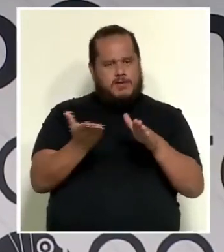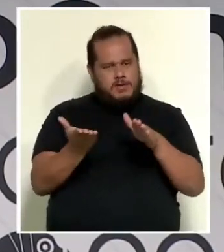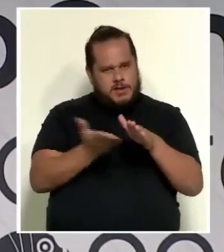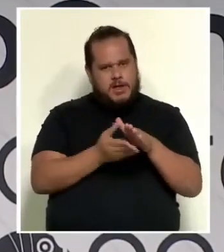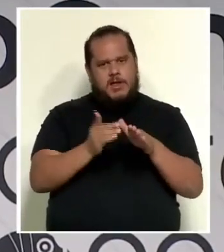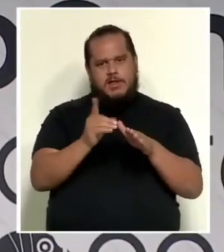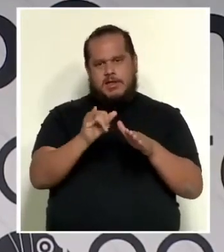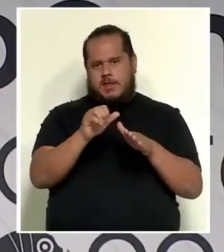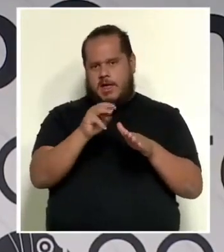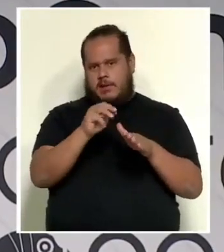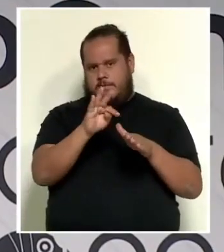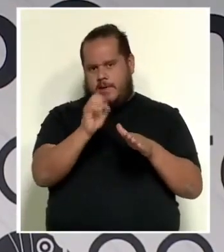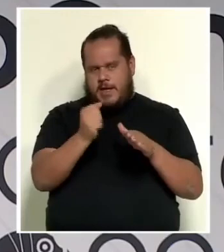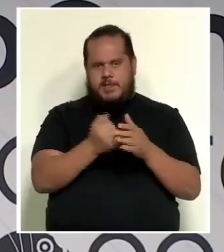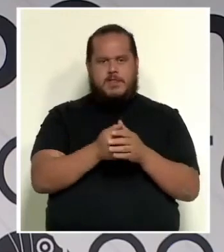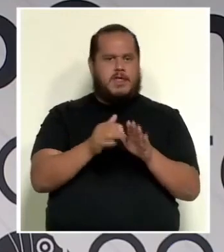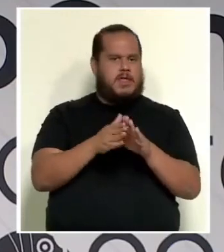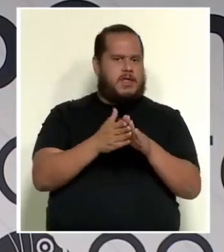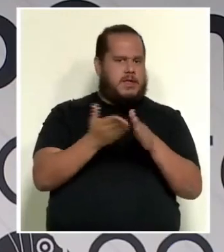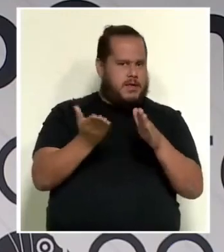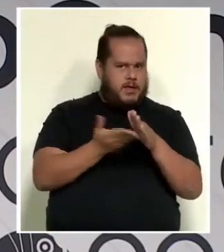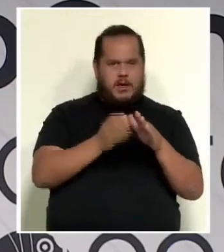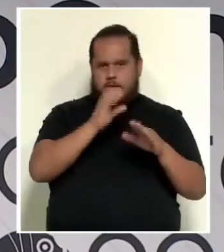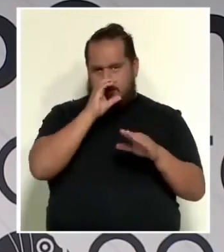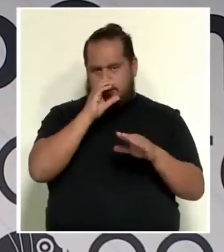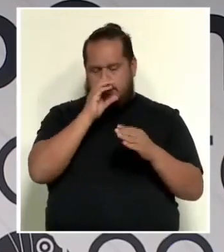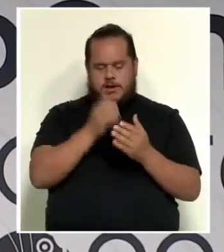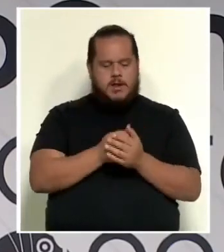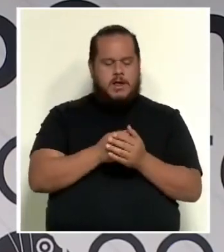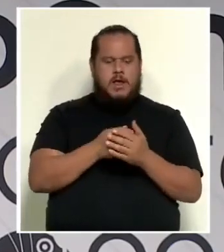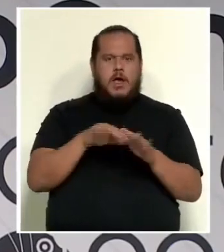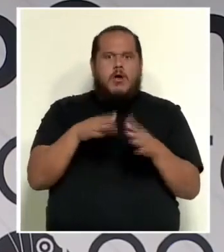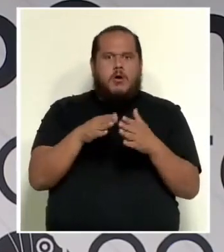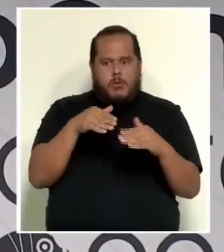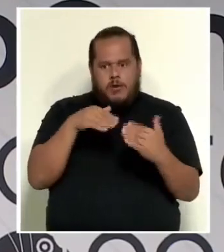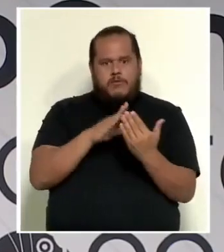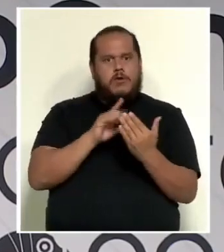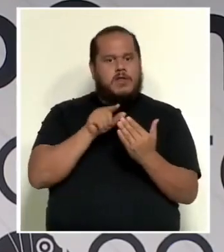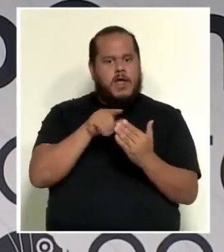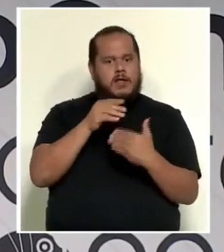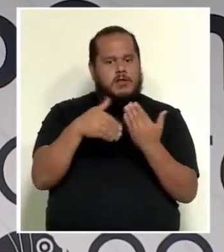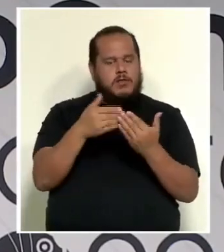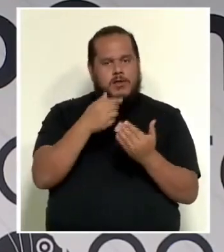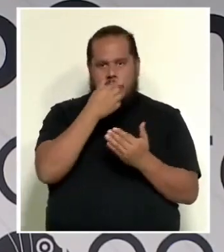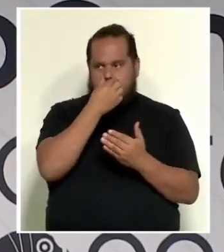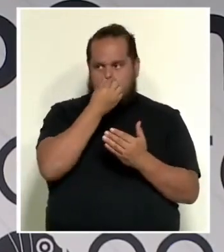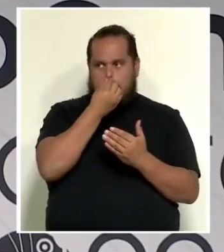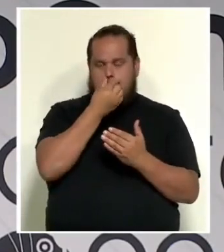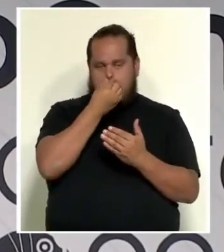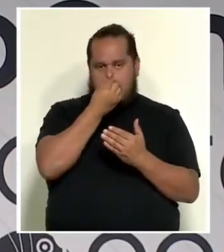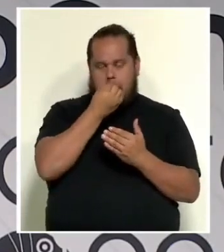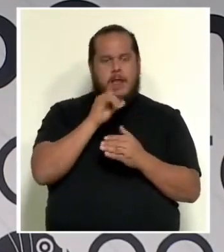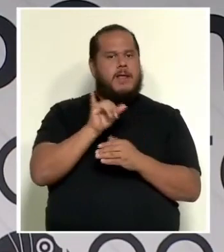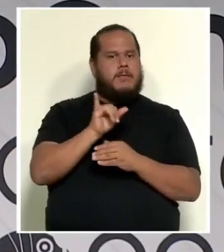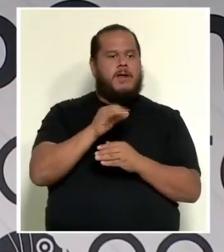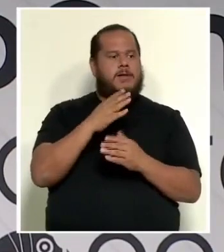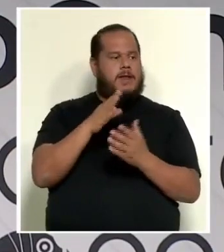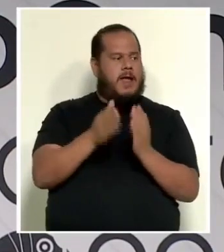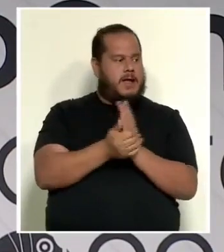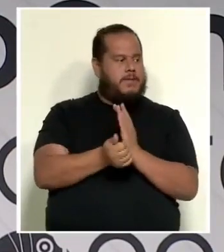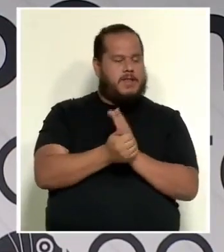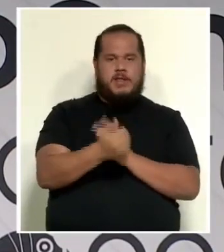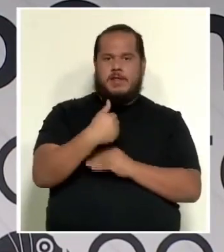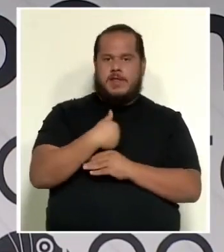todo va a depender de cómo la sociedad no solo afronte esos procesos, sino también la capacidad que tenga